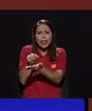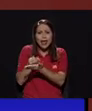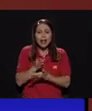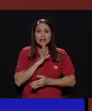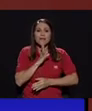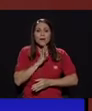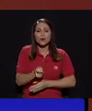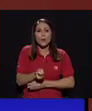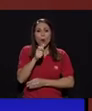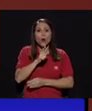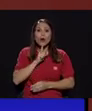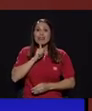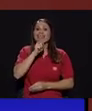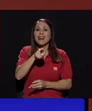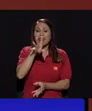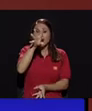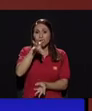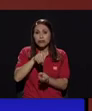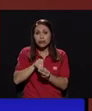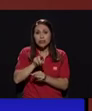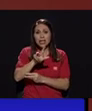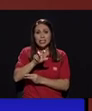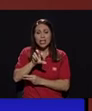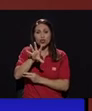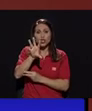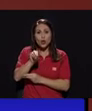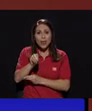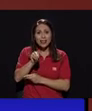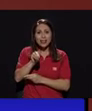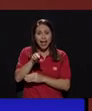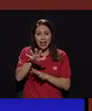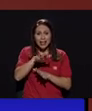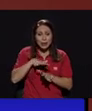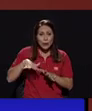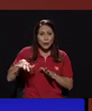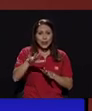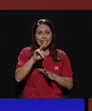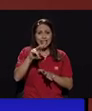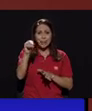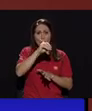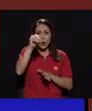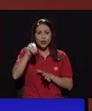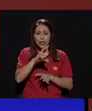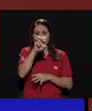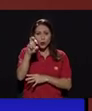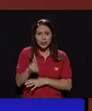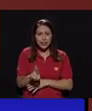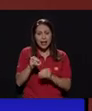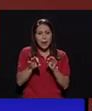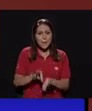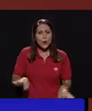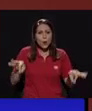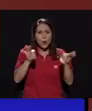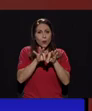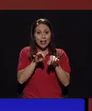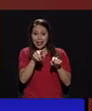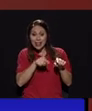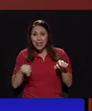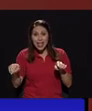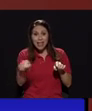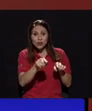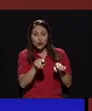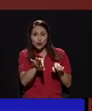en realidad tenemos 350 humedales que cubren el 7% del territorio nacional, o sea, son bien importantes. De ellos,